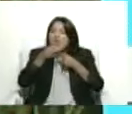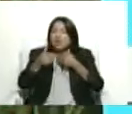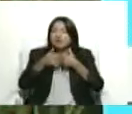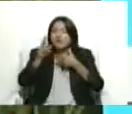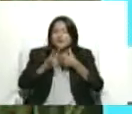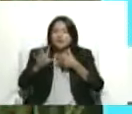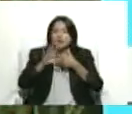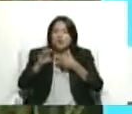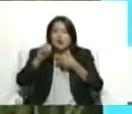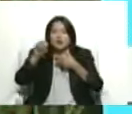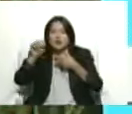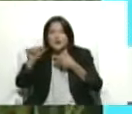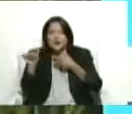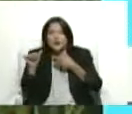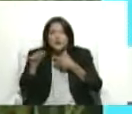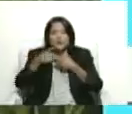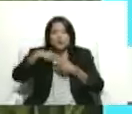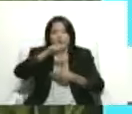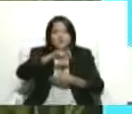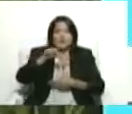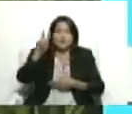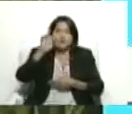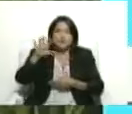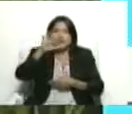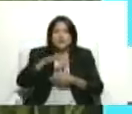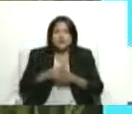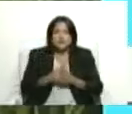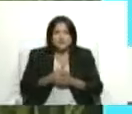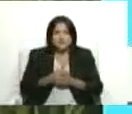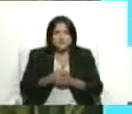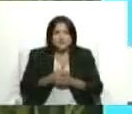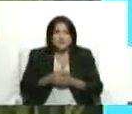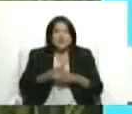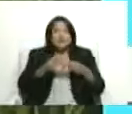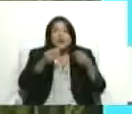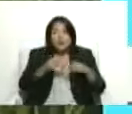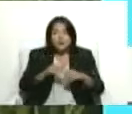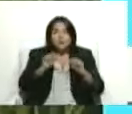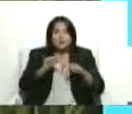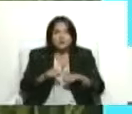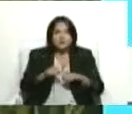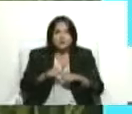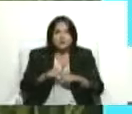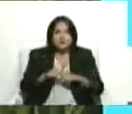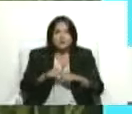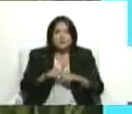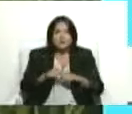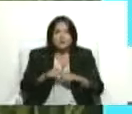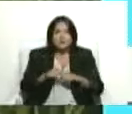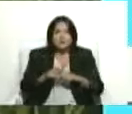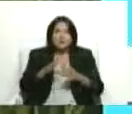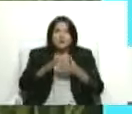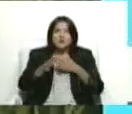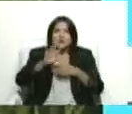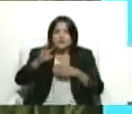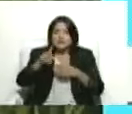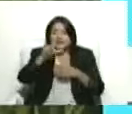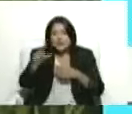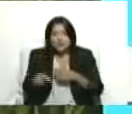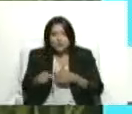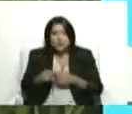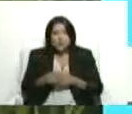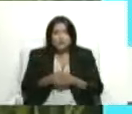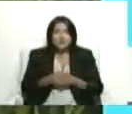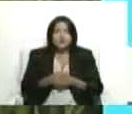que nosotros los venezolanos y las venezolanas estamos de acuerdo y tenemos un consenso nacional en la defensa de nuestra Guayana